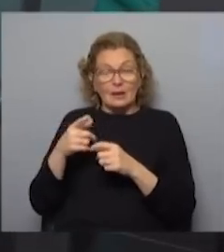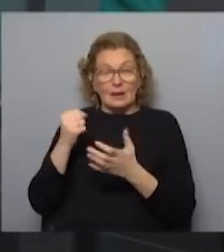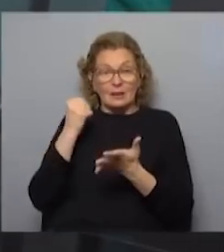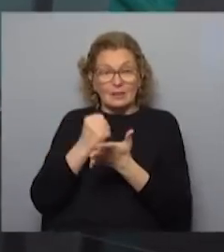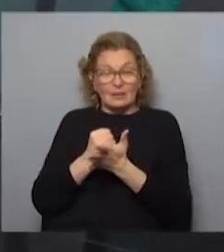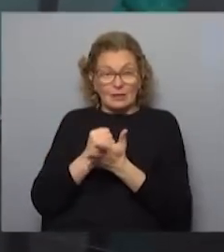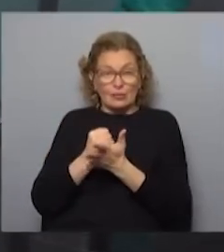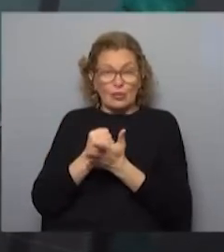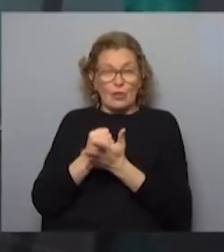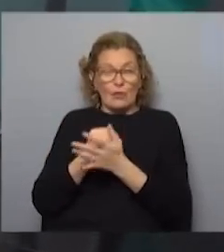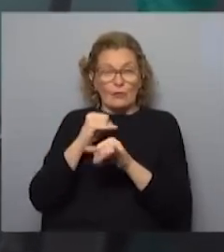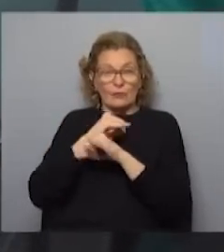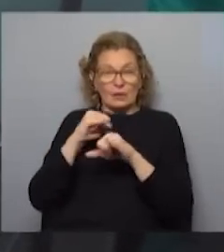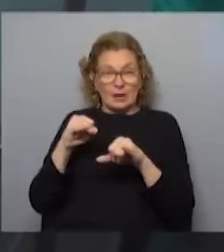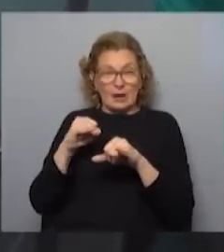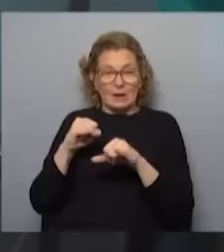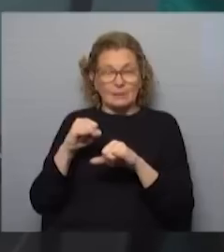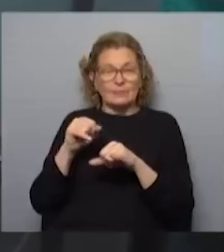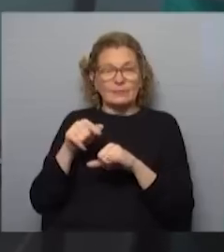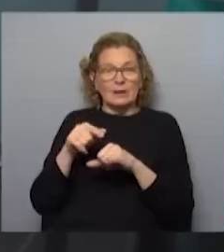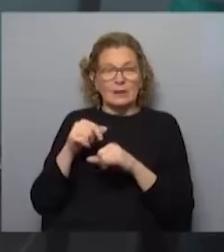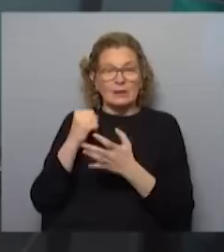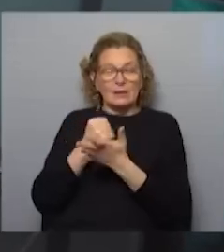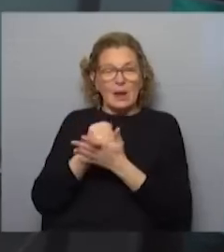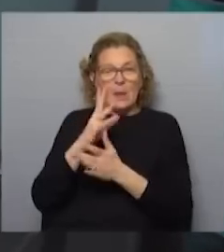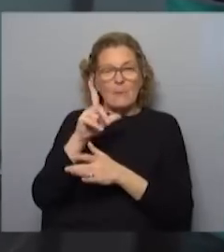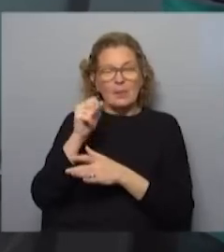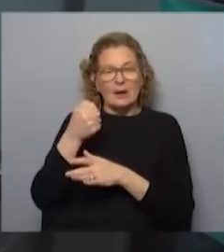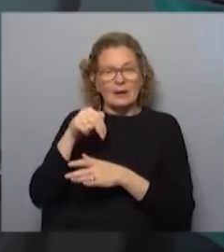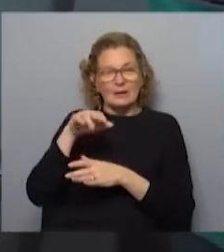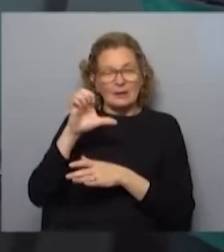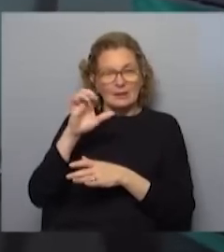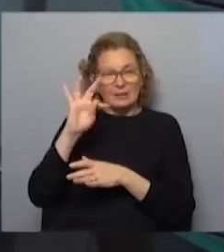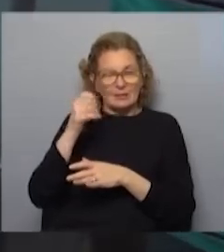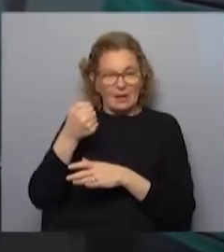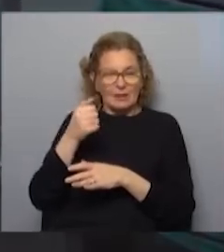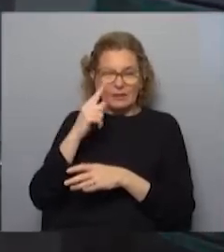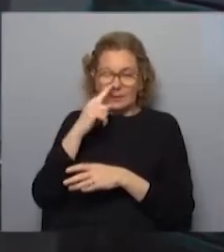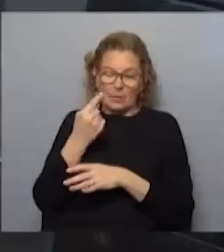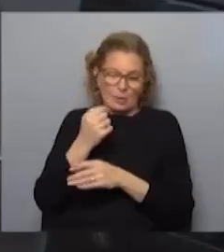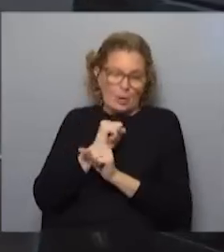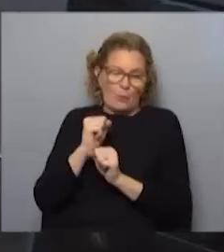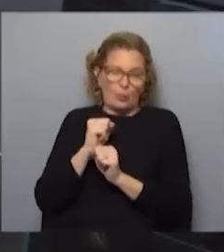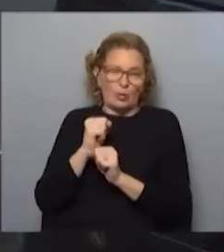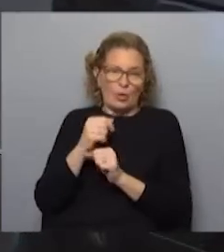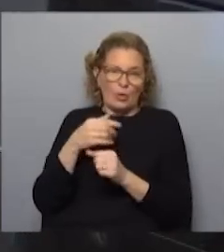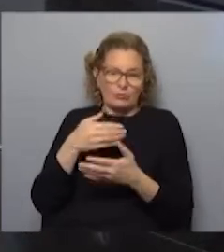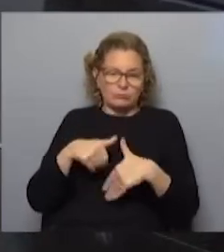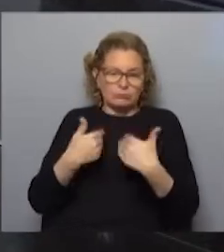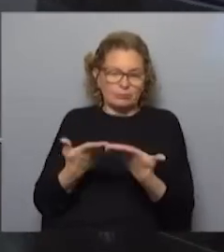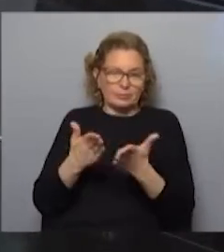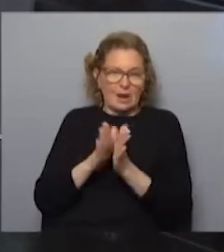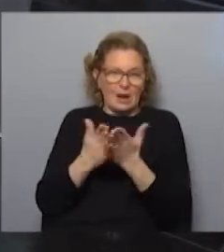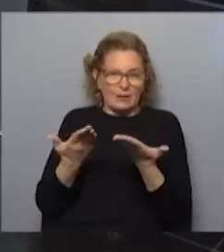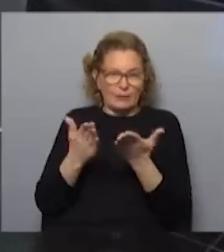sello editorial finalmente es un sello de Plaza editorial planeta que rápidamente accedió a publicar este libro